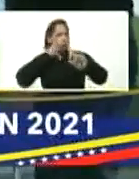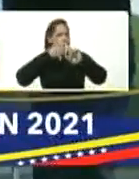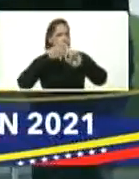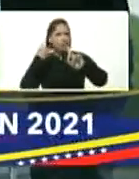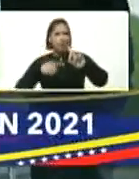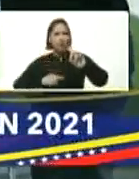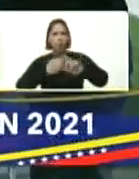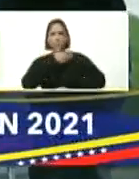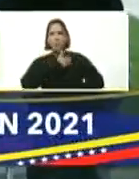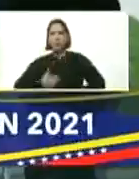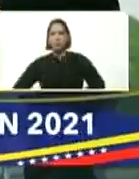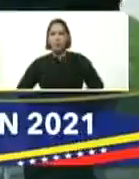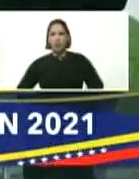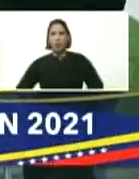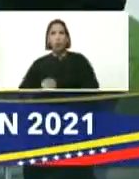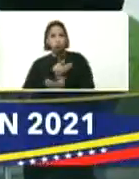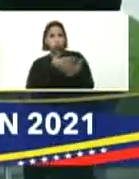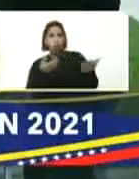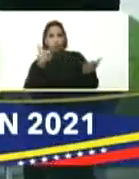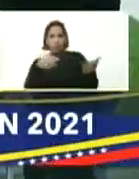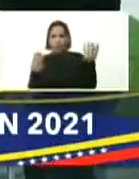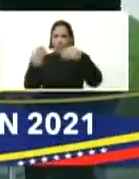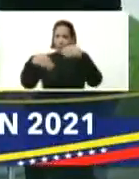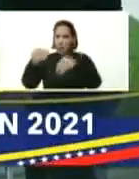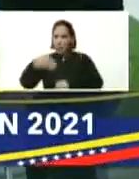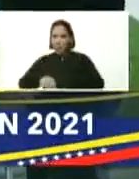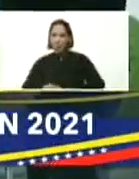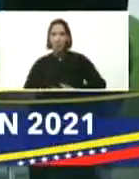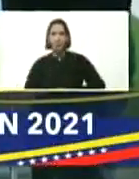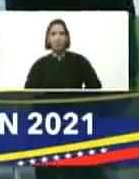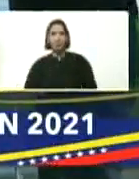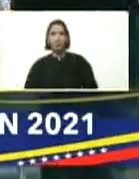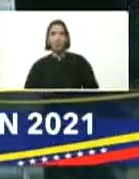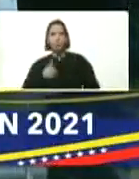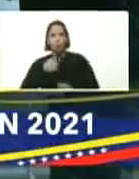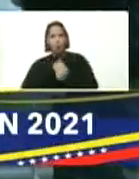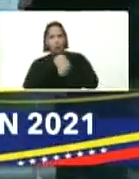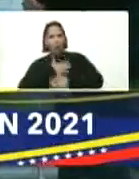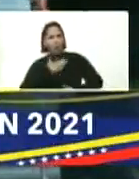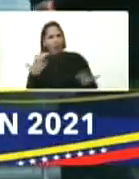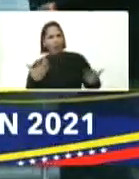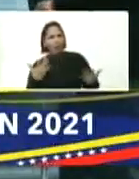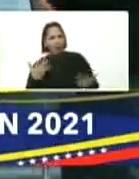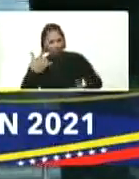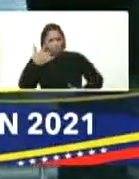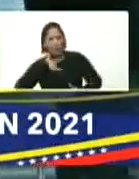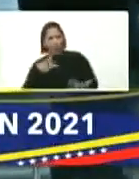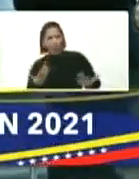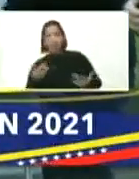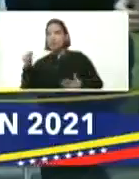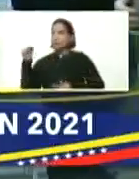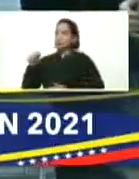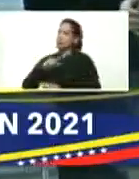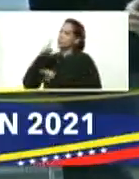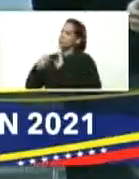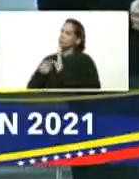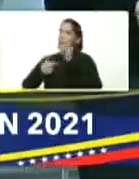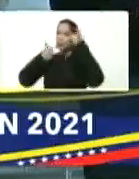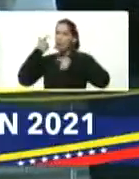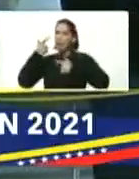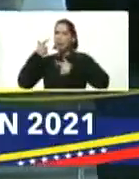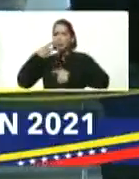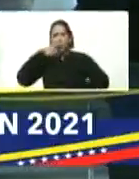presidente, en donde están ustedes también, en fotos. ¿Tú me amas? Total y absolutamente. Yo también. Es que yo soy chavista